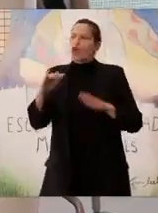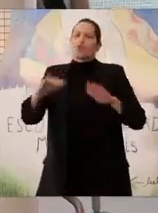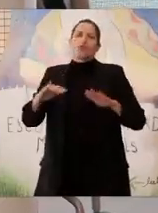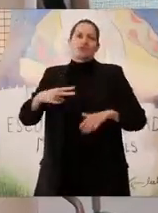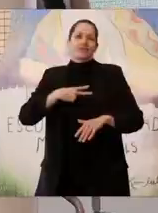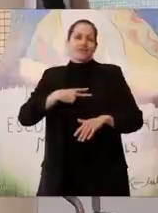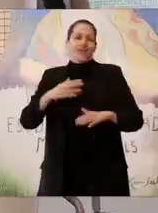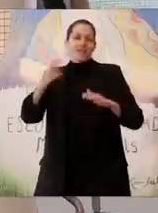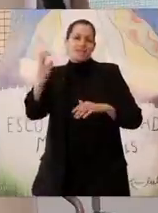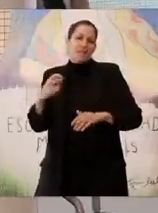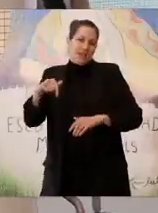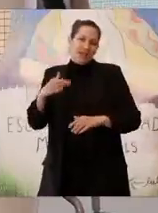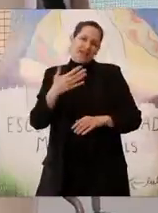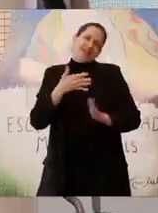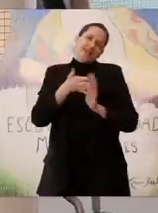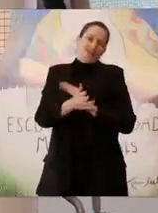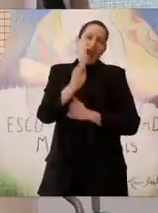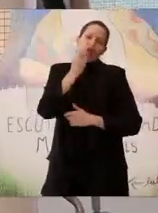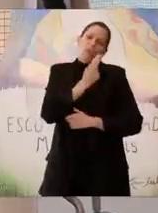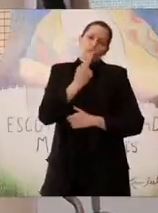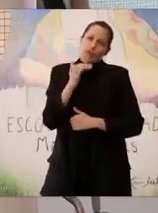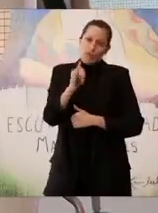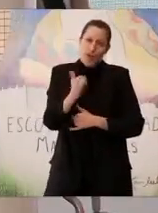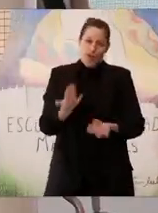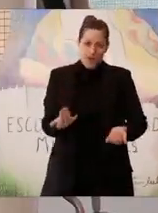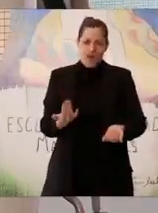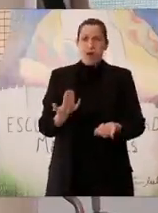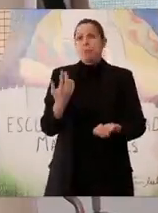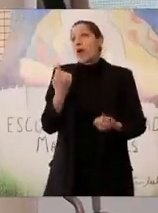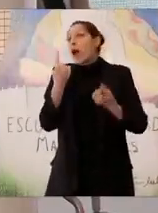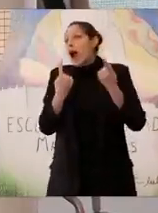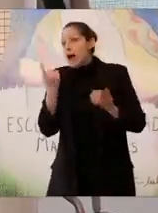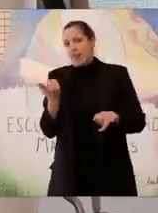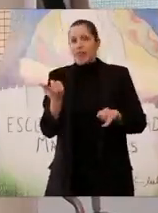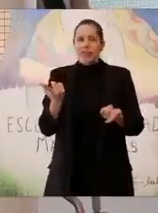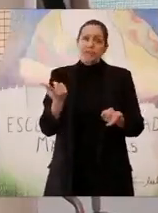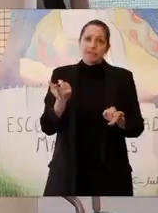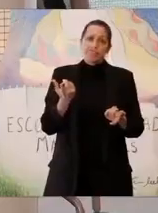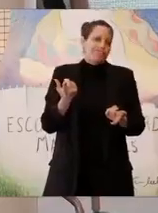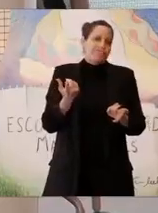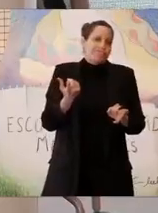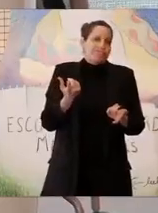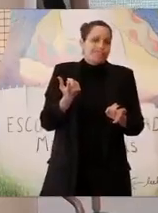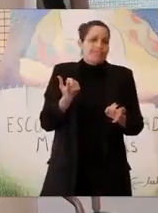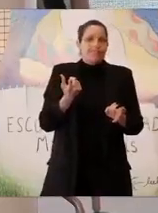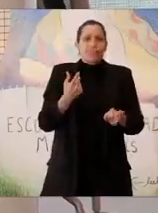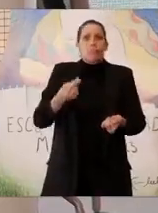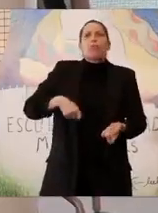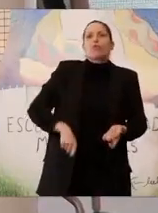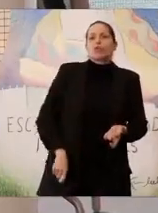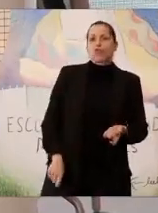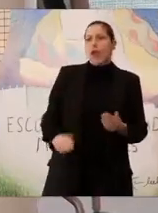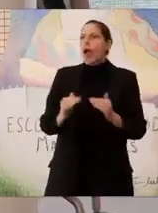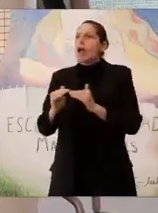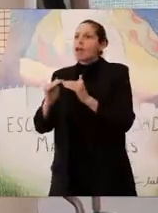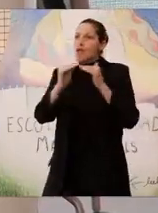que seguramente pues no hay duda, pero desgraciadamente pues a veces no todos y todas las profesionales son iguales. No